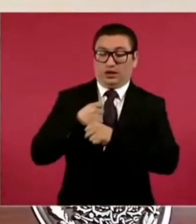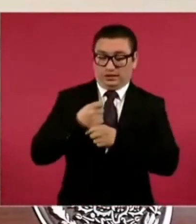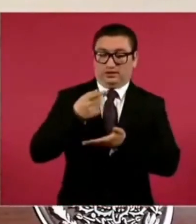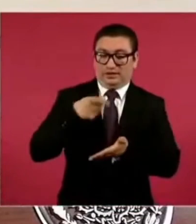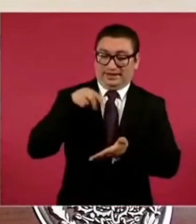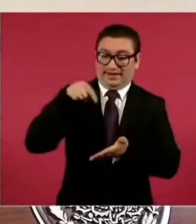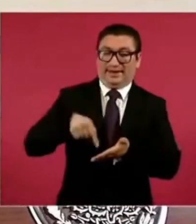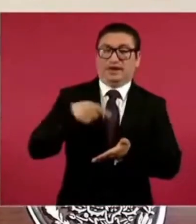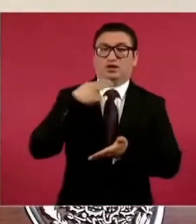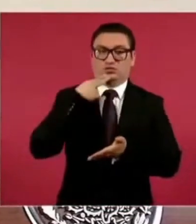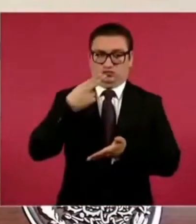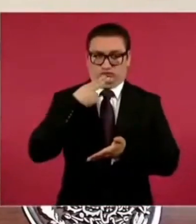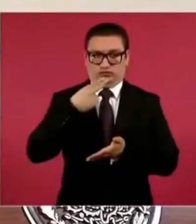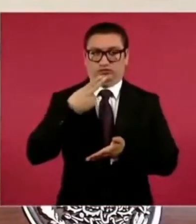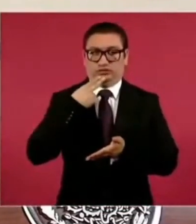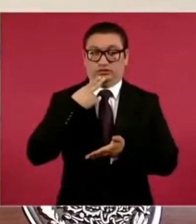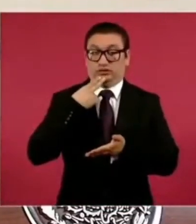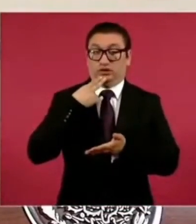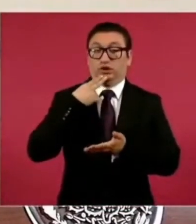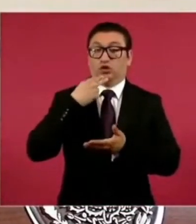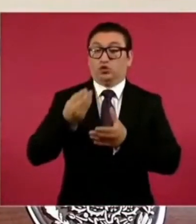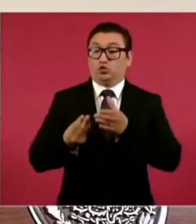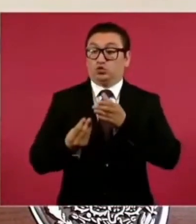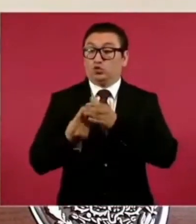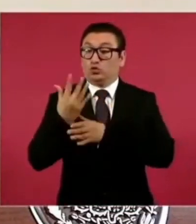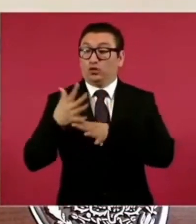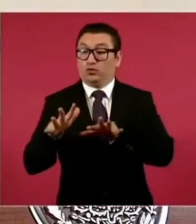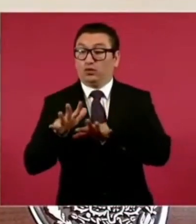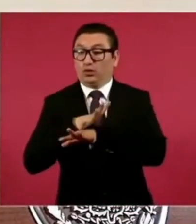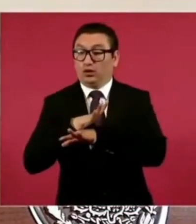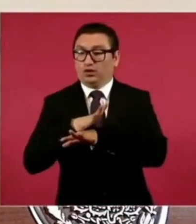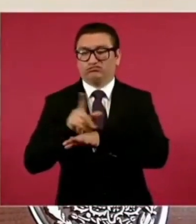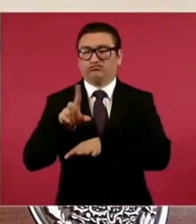es decir, veté el presupuesto